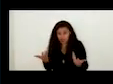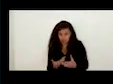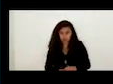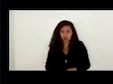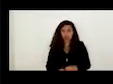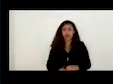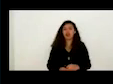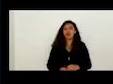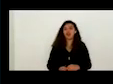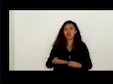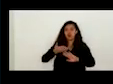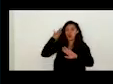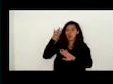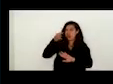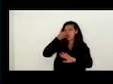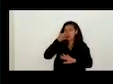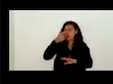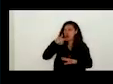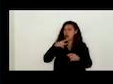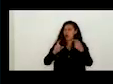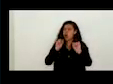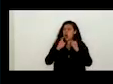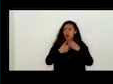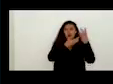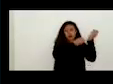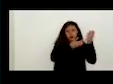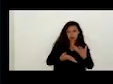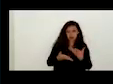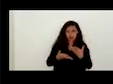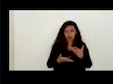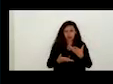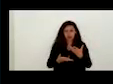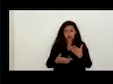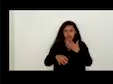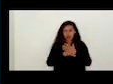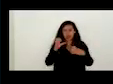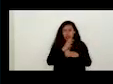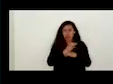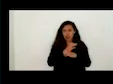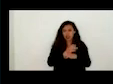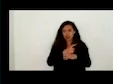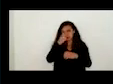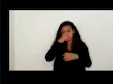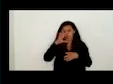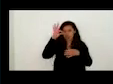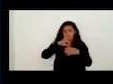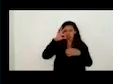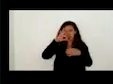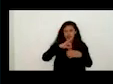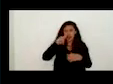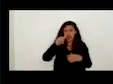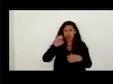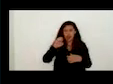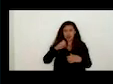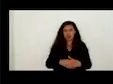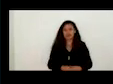me comentaba que habían tenido una donación de este tipo, por ejemplo, de productos como este tipo de test. Sin embargo, si nos